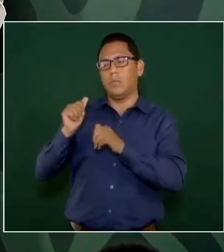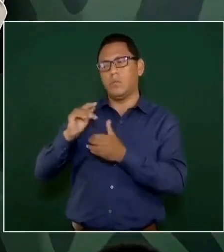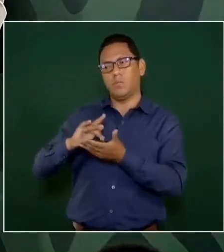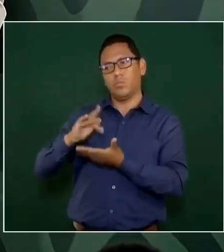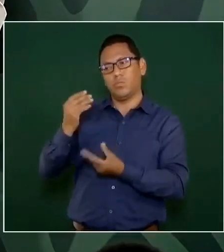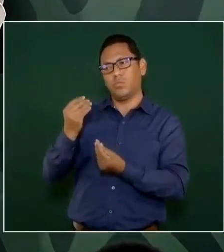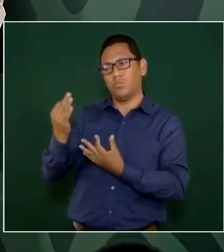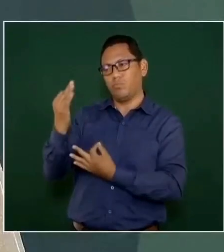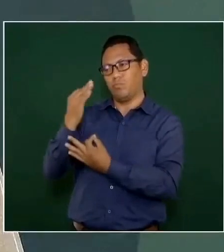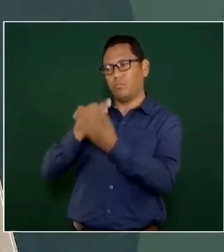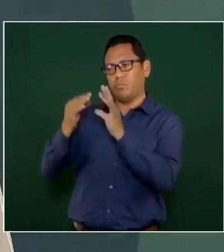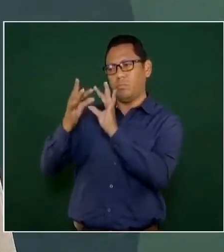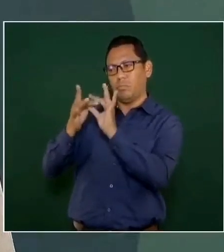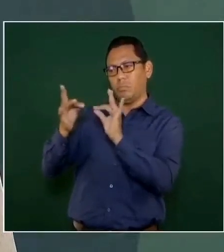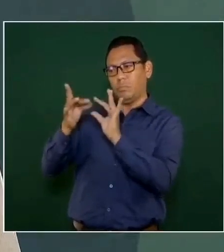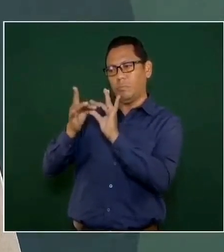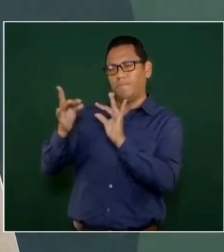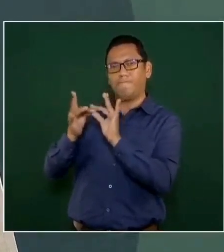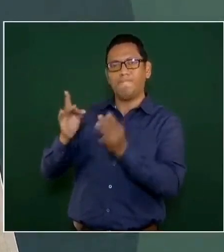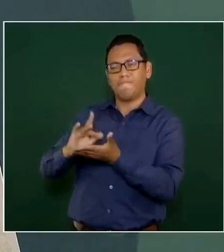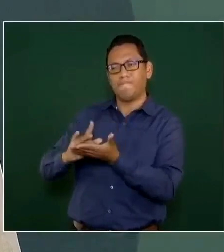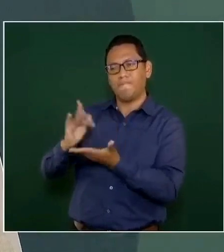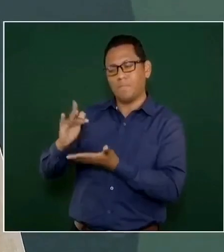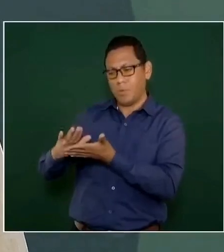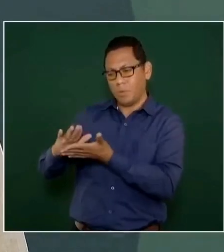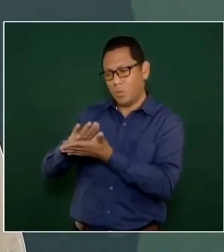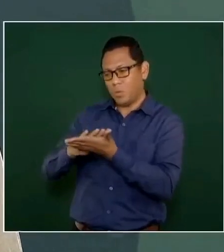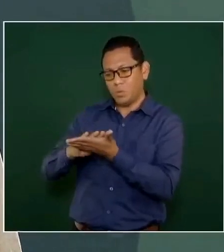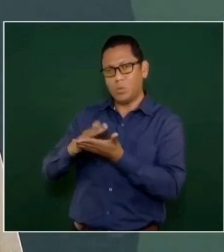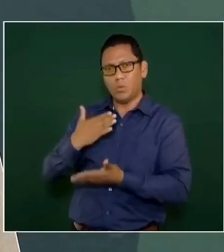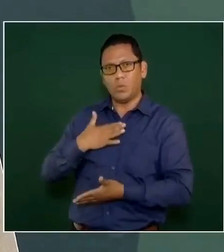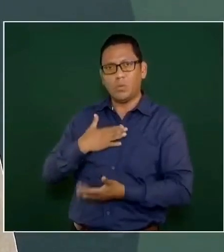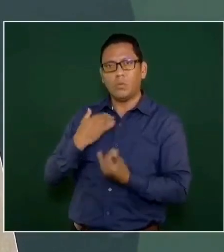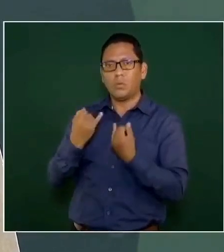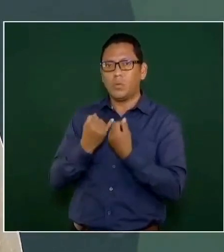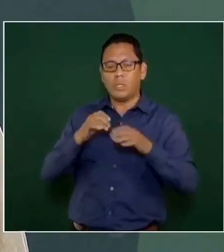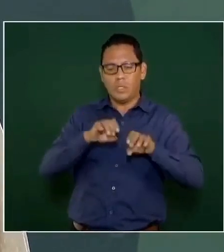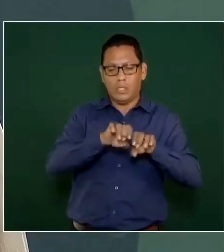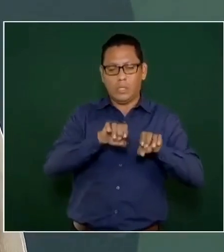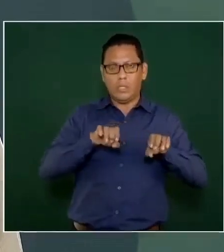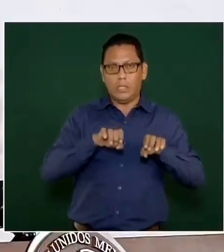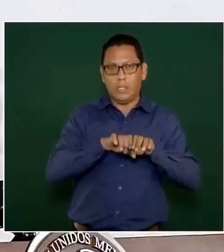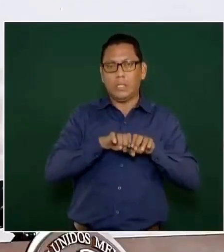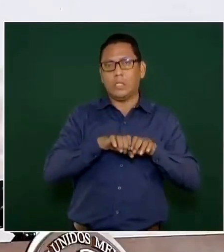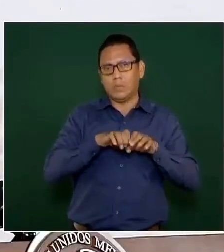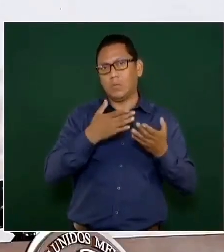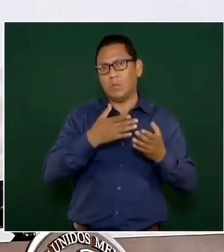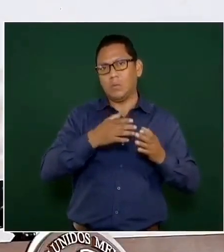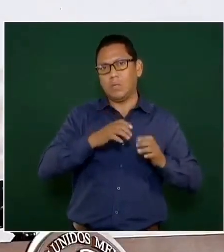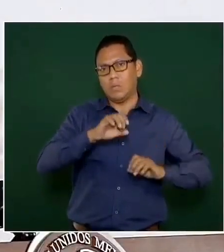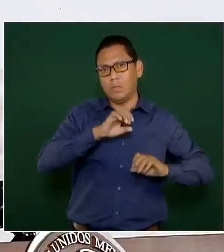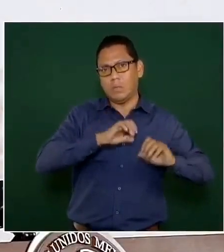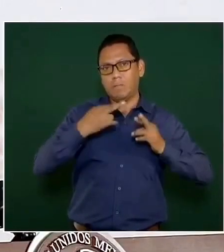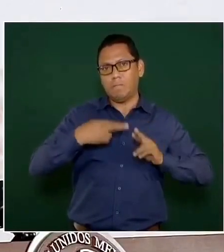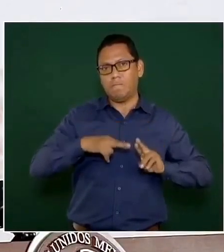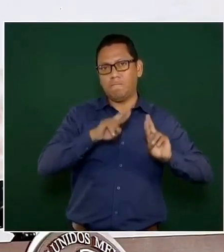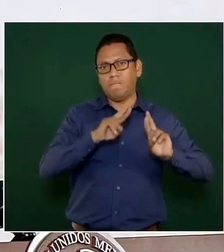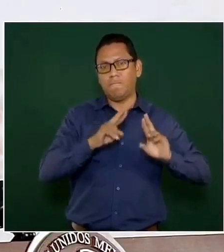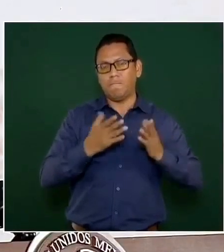tomo con toda humildad y en nombre del equipo de la embajada. Señor presidente